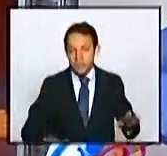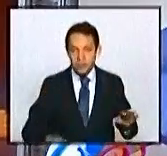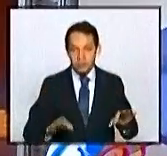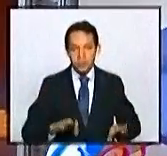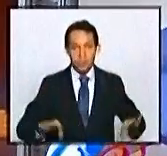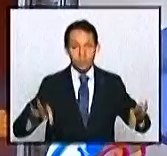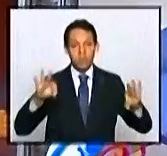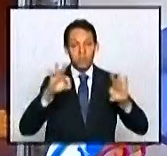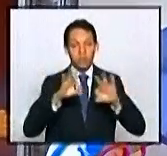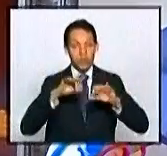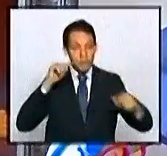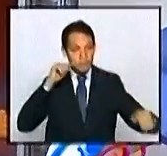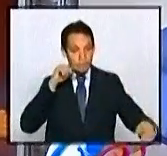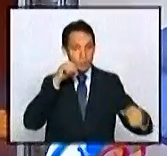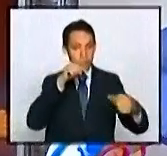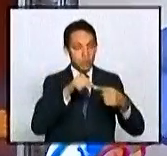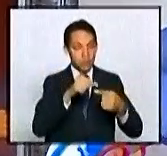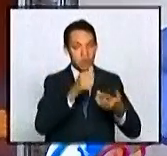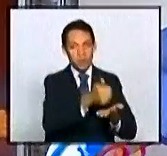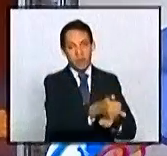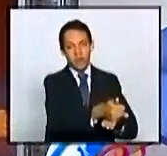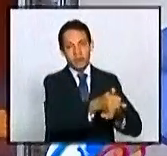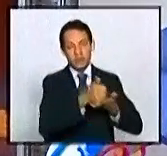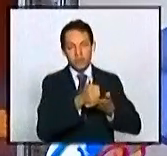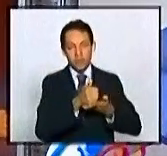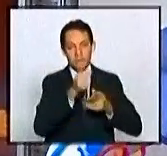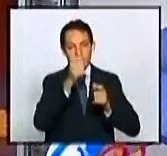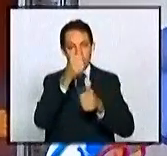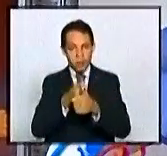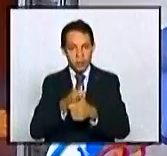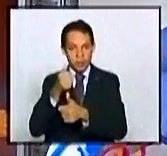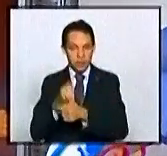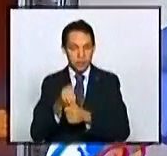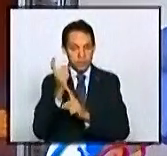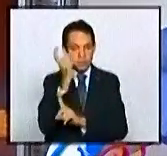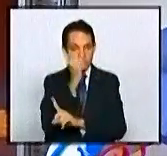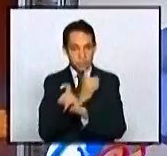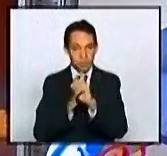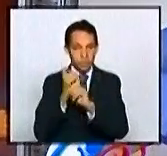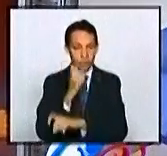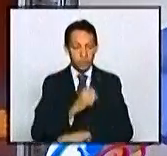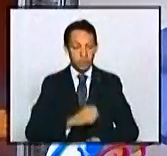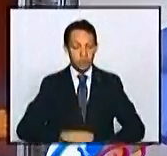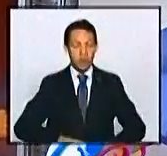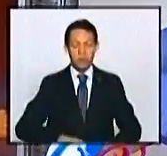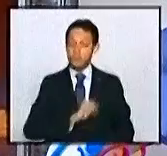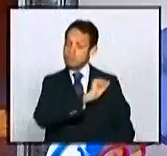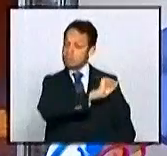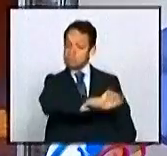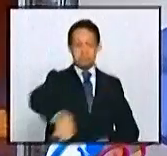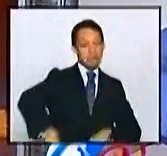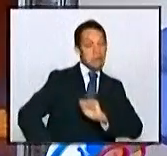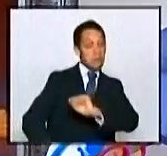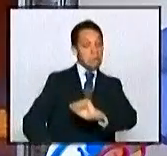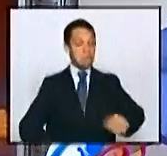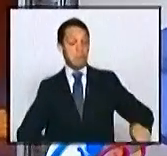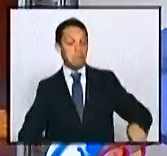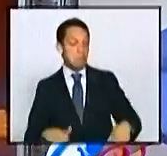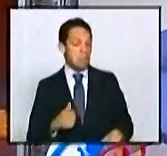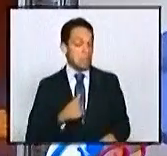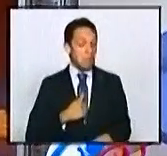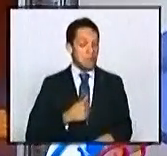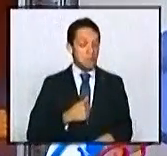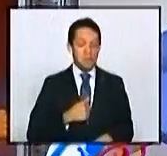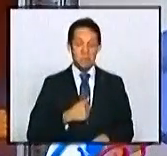una persona que nos ayude a analizarnos. No seamos egoístas. Muchas personas dirán, no, pero si yo no